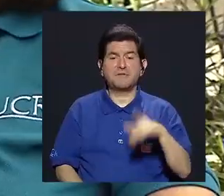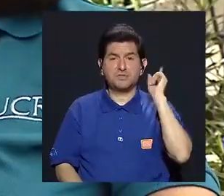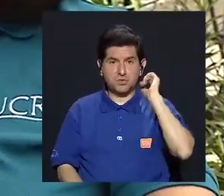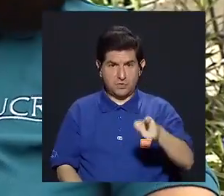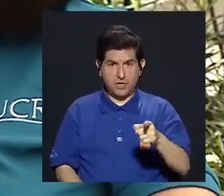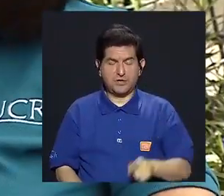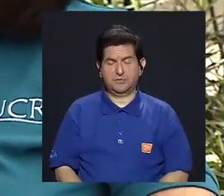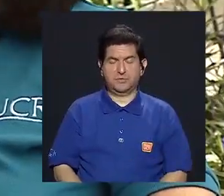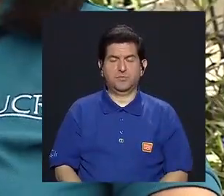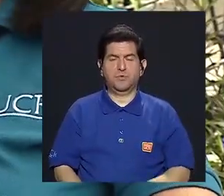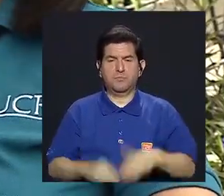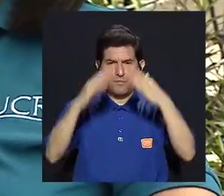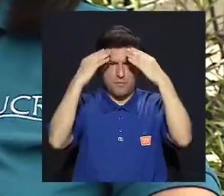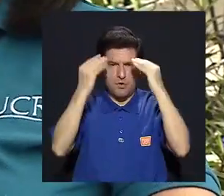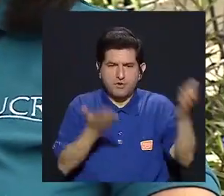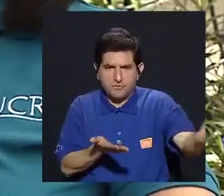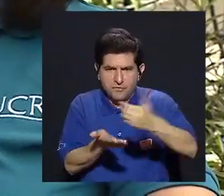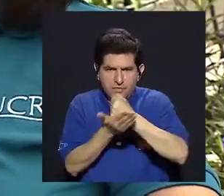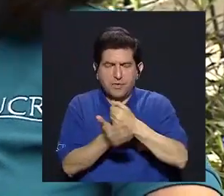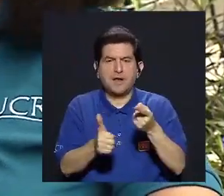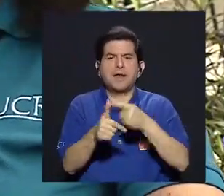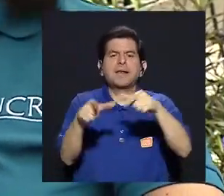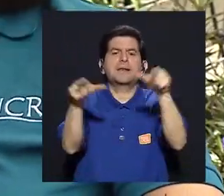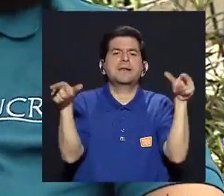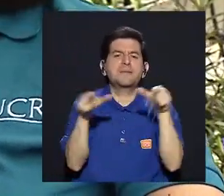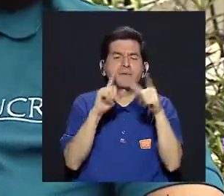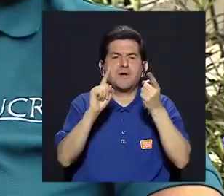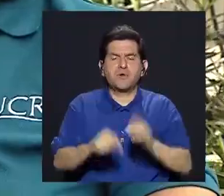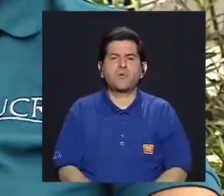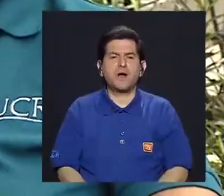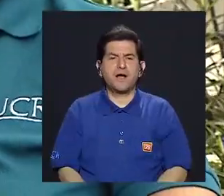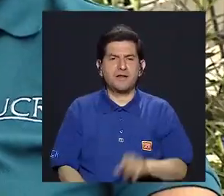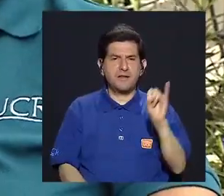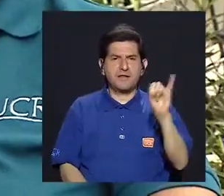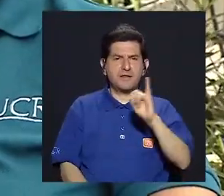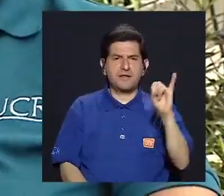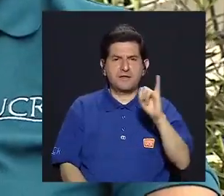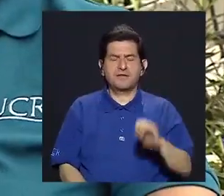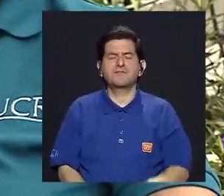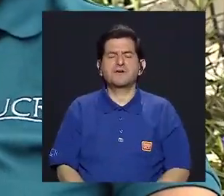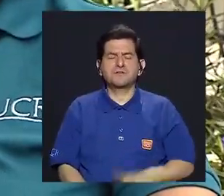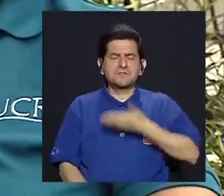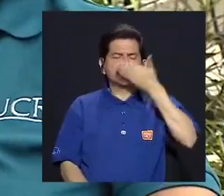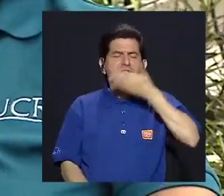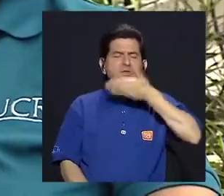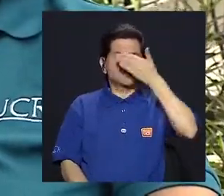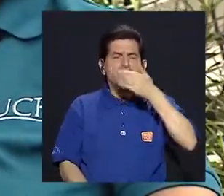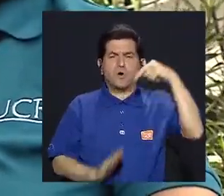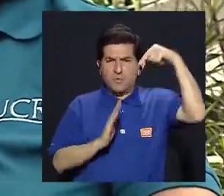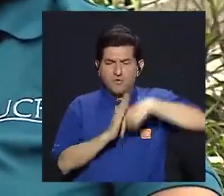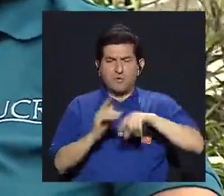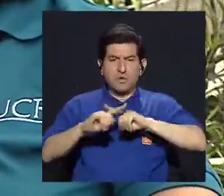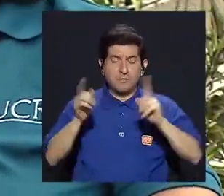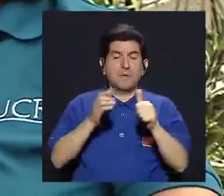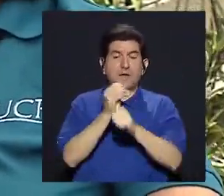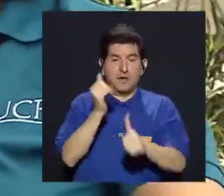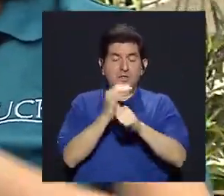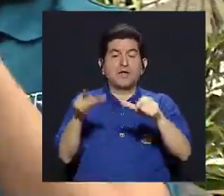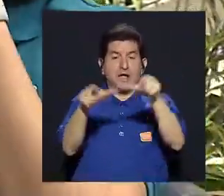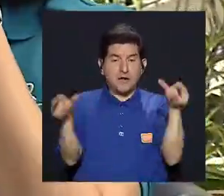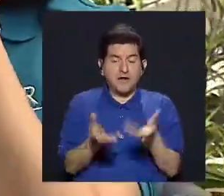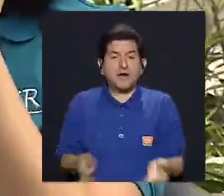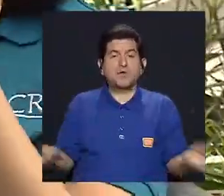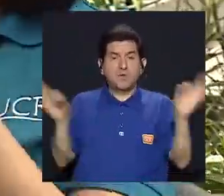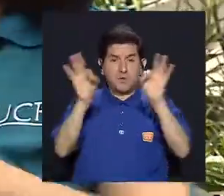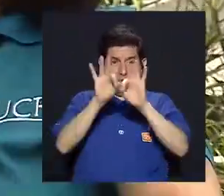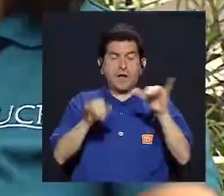por reporte colectivo generalmente el primer lugar casi siempre son infecciones respiratorias agudas pero la diarrea pues ocupa un lugar importante